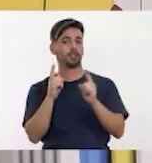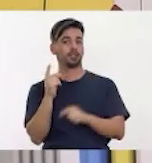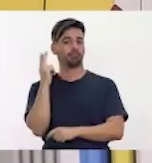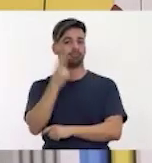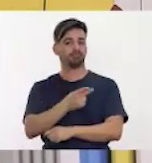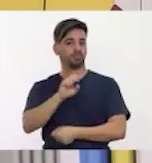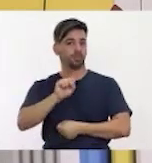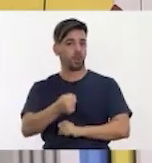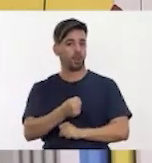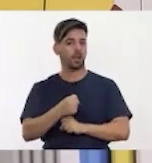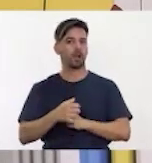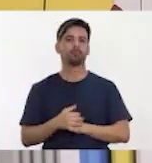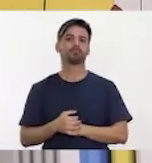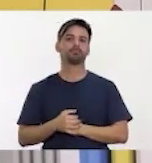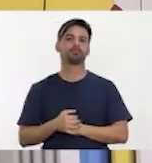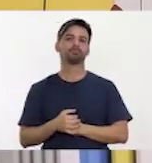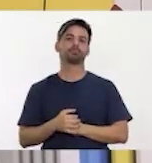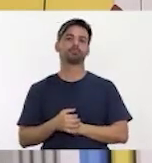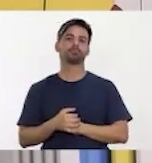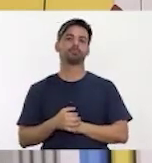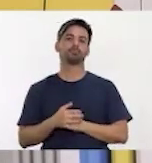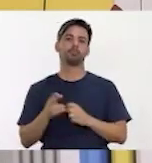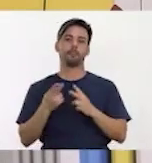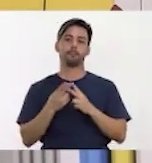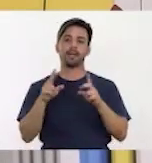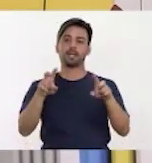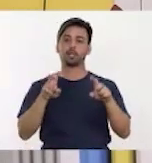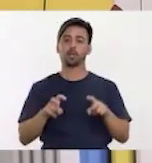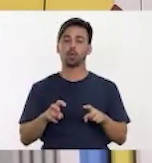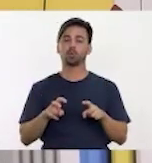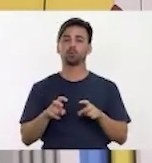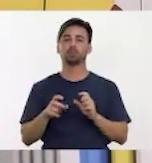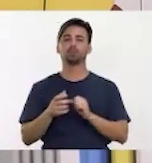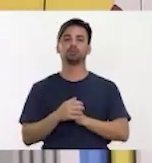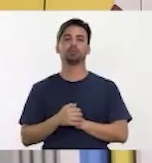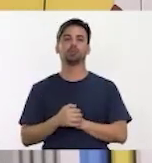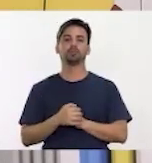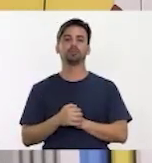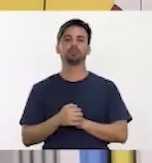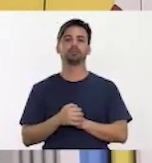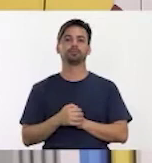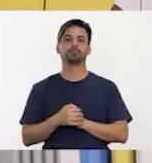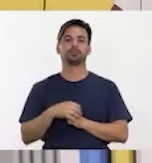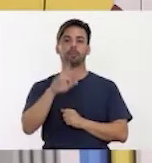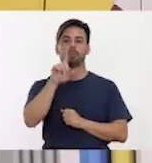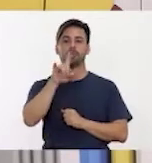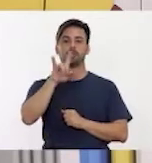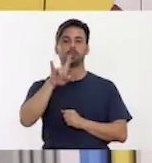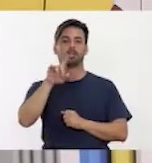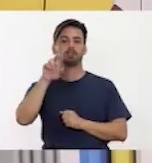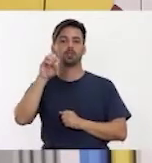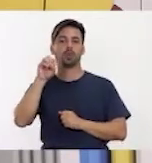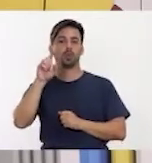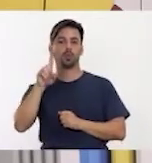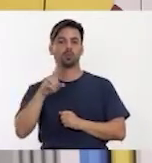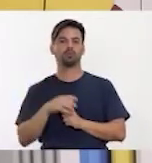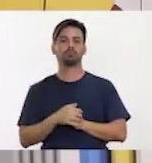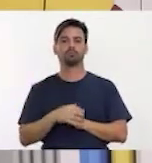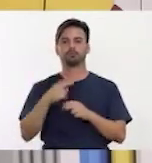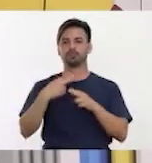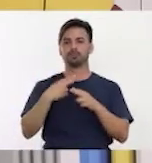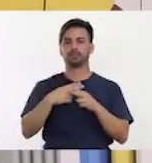que imponen a la Constitución de 1901, que es la enmienda